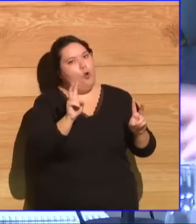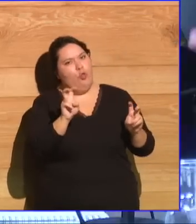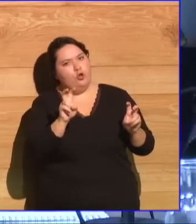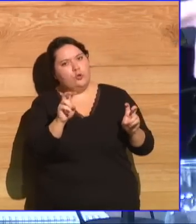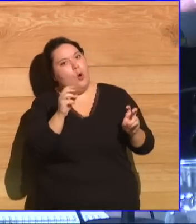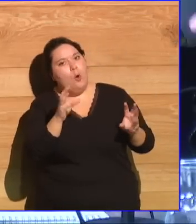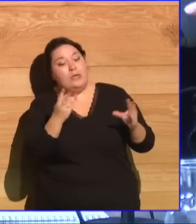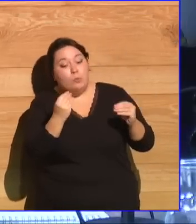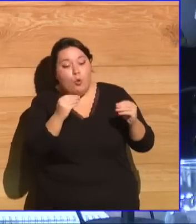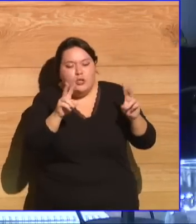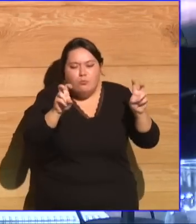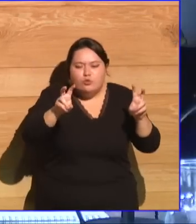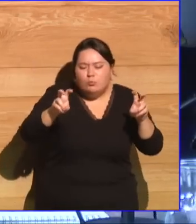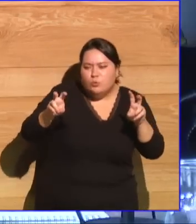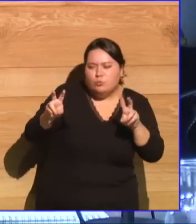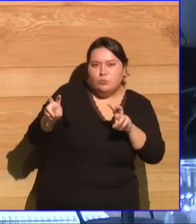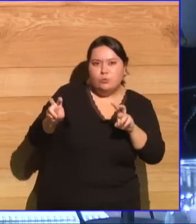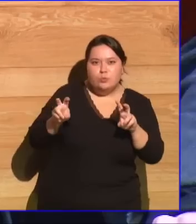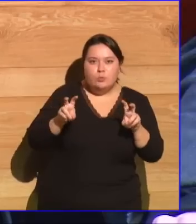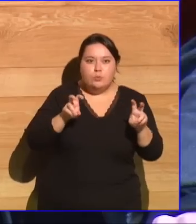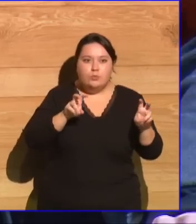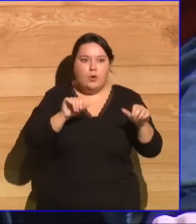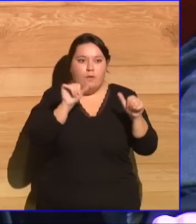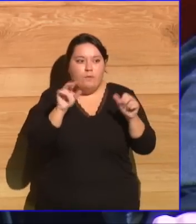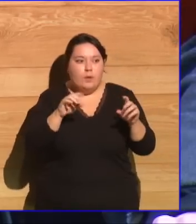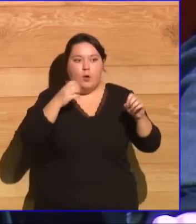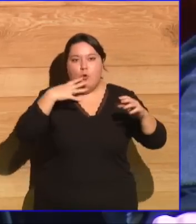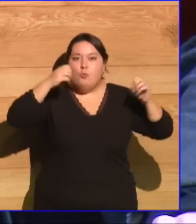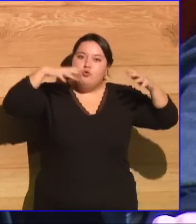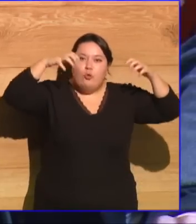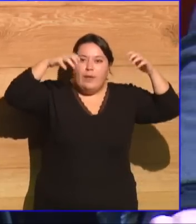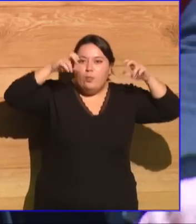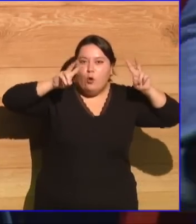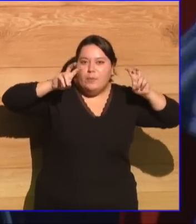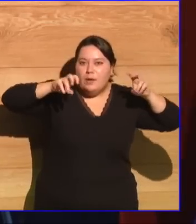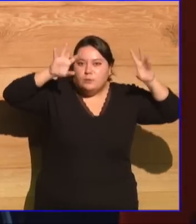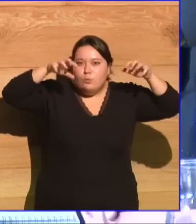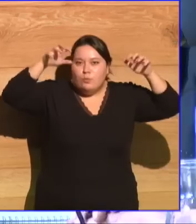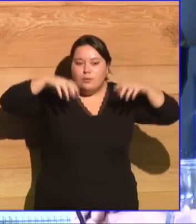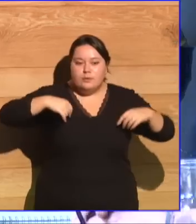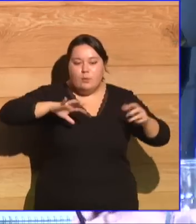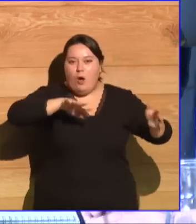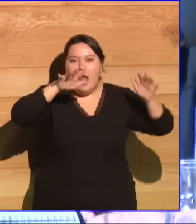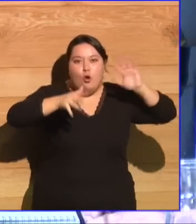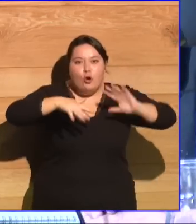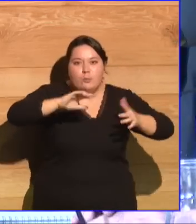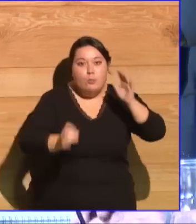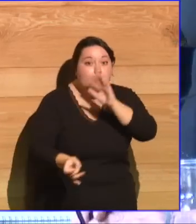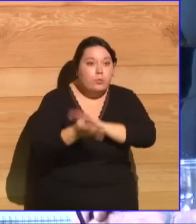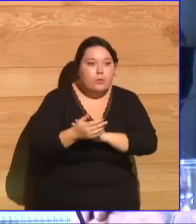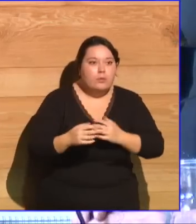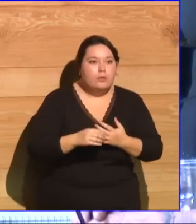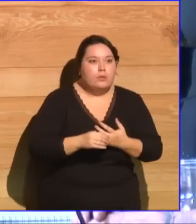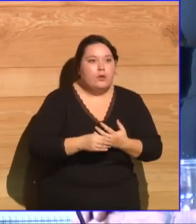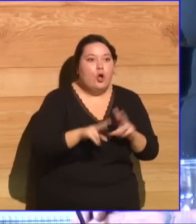le pones Él, muchas... si pones muchas Sí, comillas, pues parece que forma de está hablar, lloviendo. es Está como lloviendo. se convierte en un algoritmo ya. Niego la mayor, porque